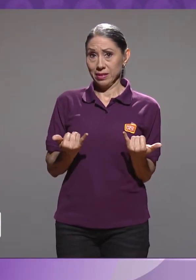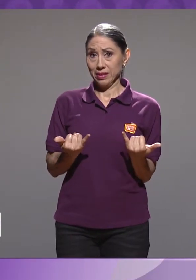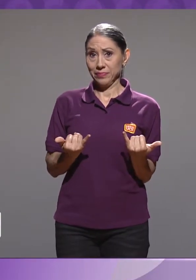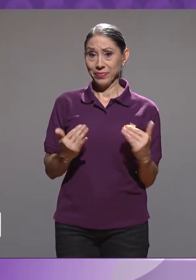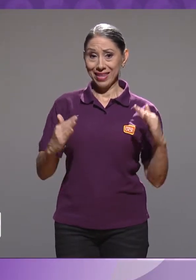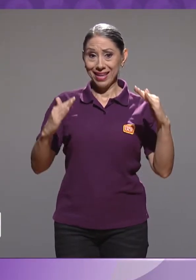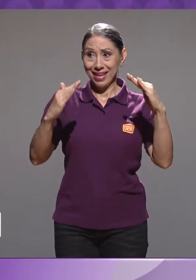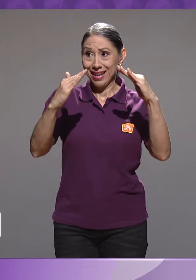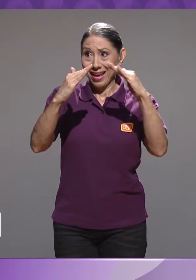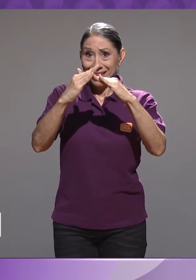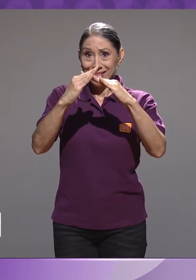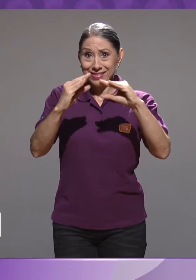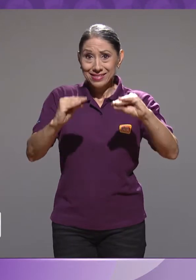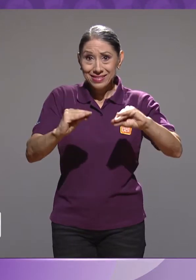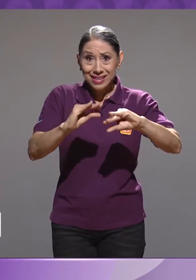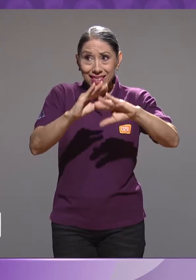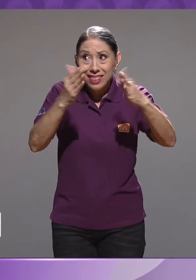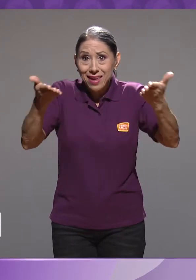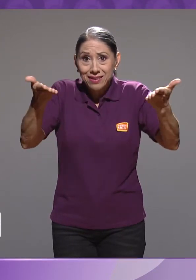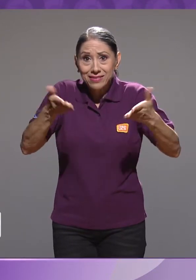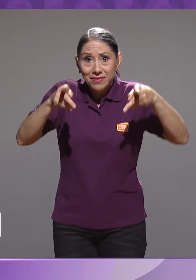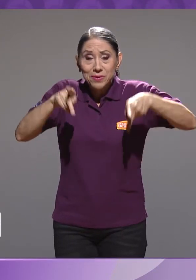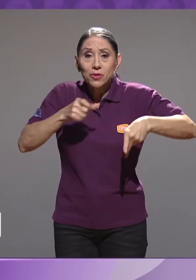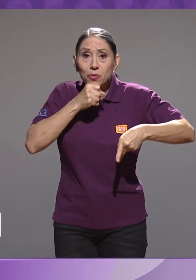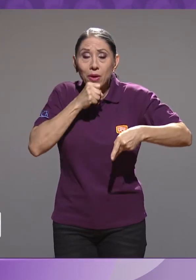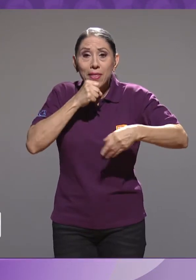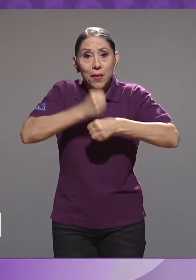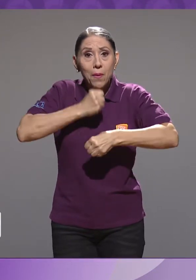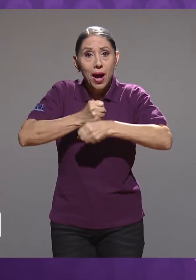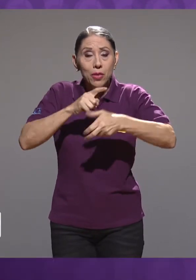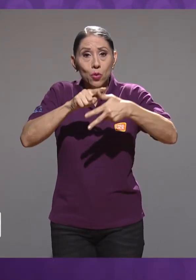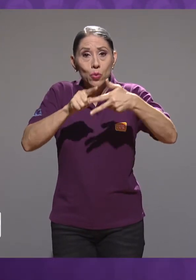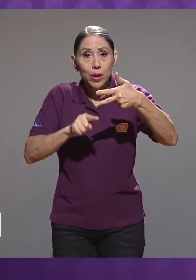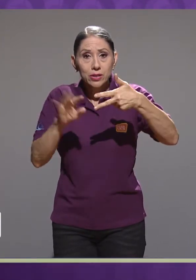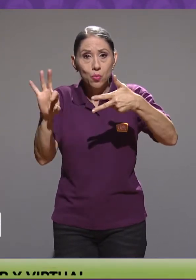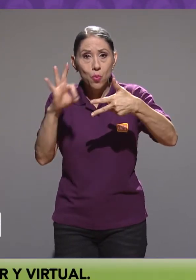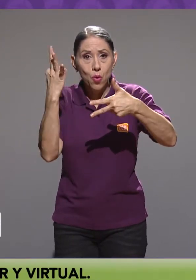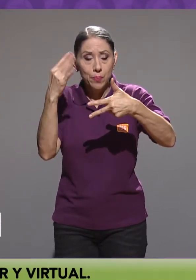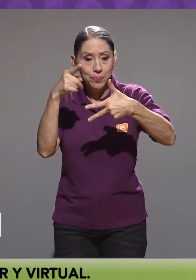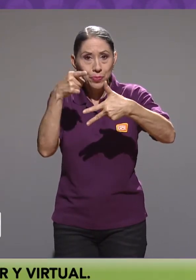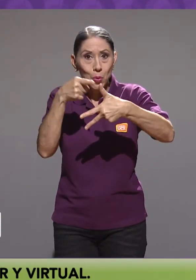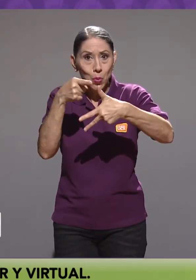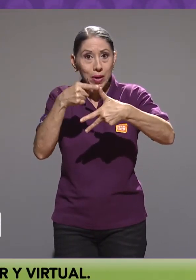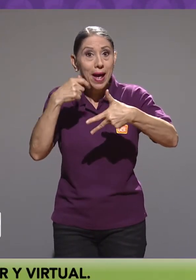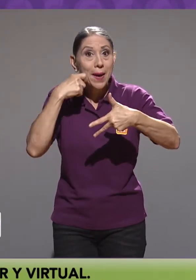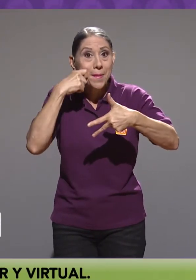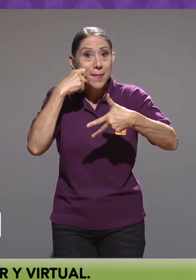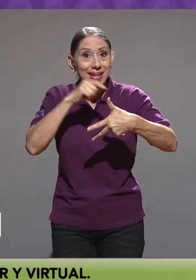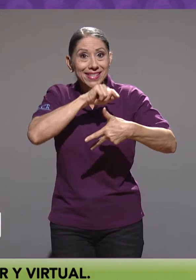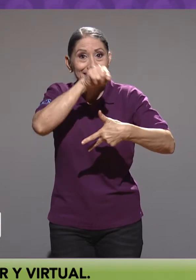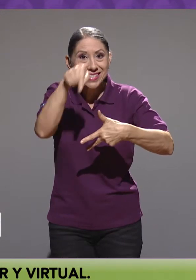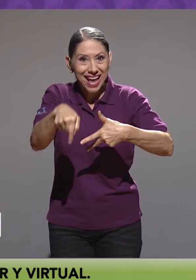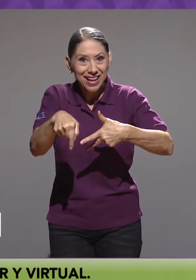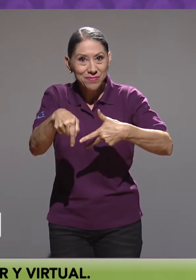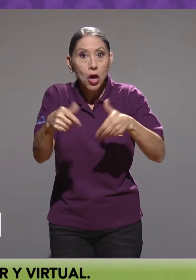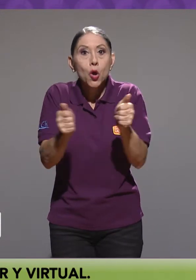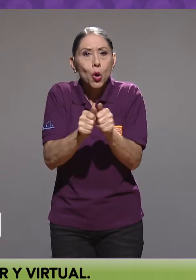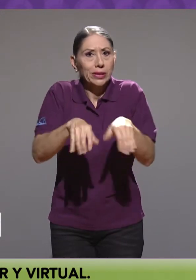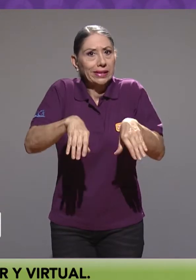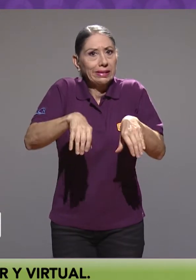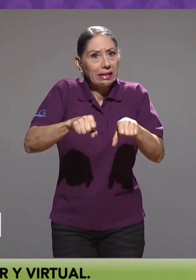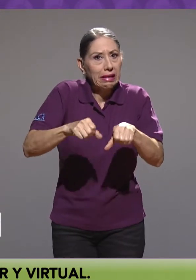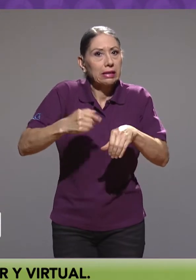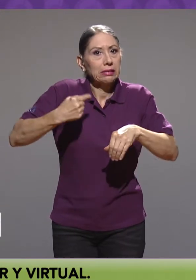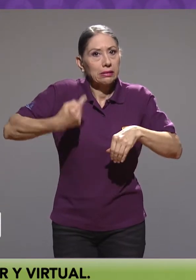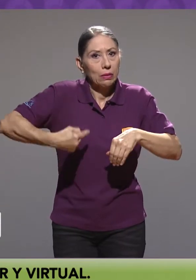Actualmente los centros de día en el contexto de la pandemia están trabajando en 3 modalidades. En una modalidad presencial, atendiendo